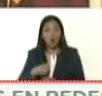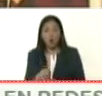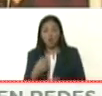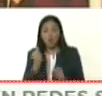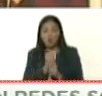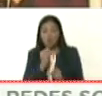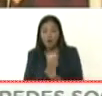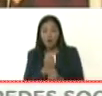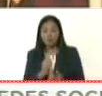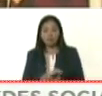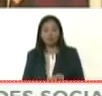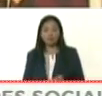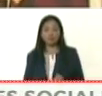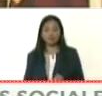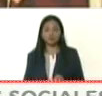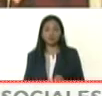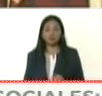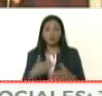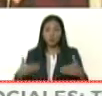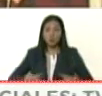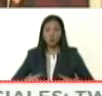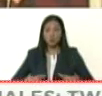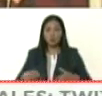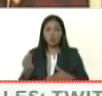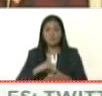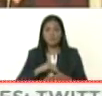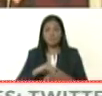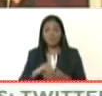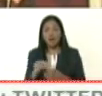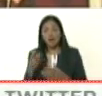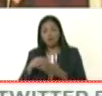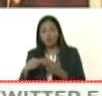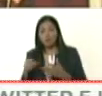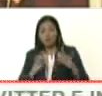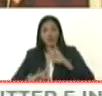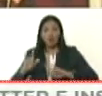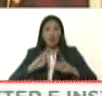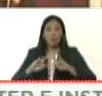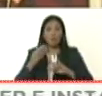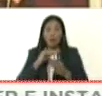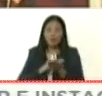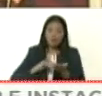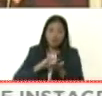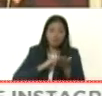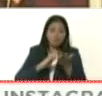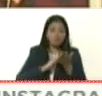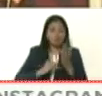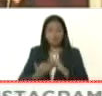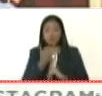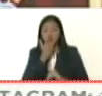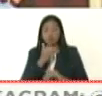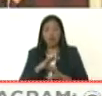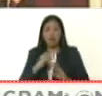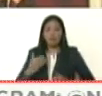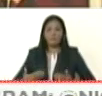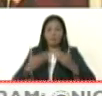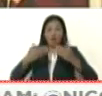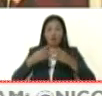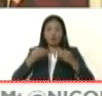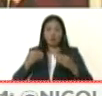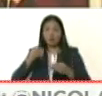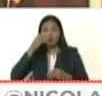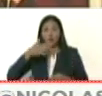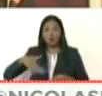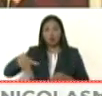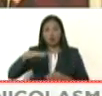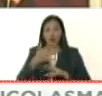trabajo, a la constancia, a la perseverancia, al amor diario, a la rectificación de errores, al enfrentamiento de los problemas, a